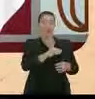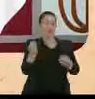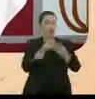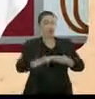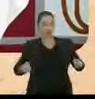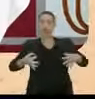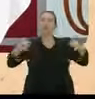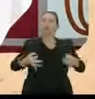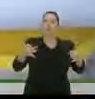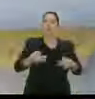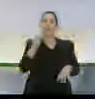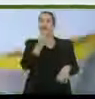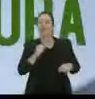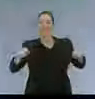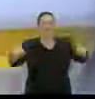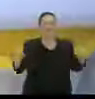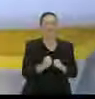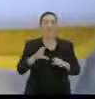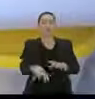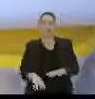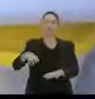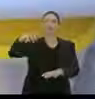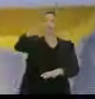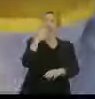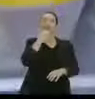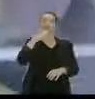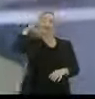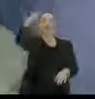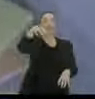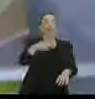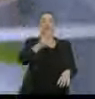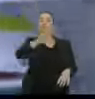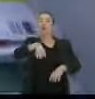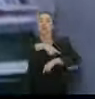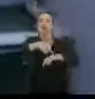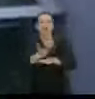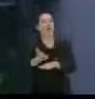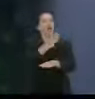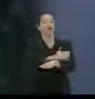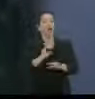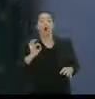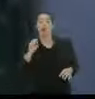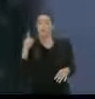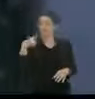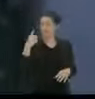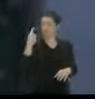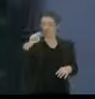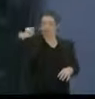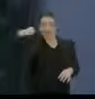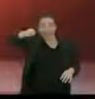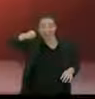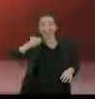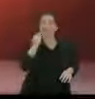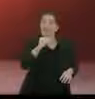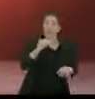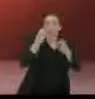o papel. Para descongelar los alimentos de forma segura, colocadlos en el estante inferior del frigorífico durante 24